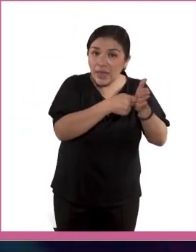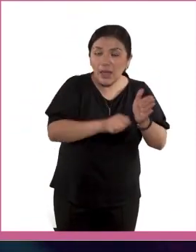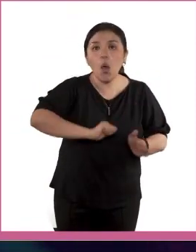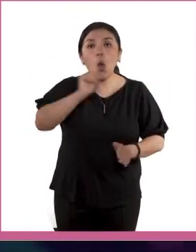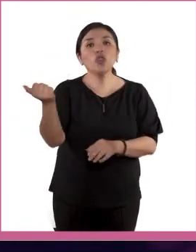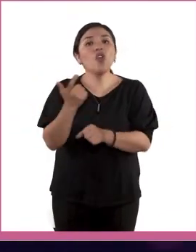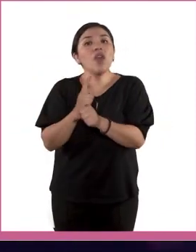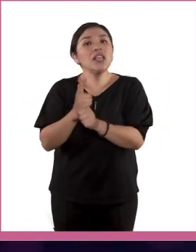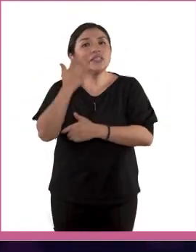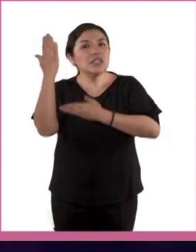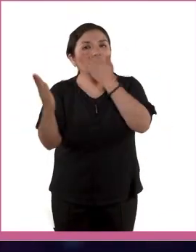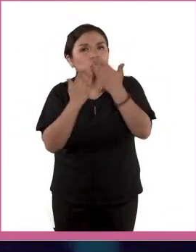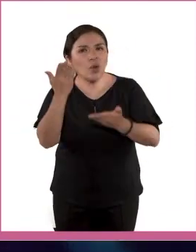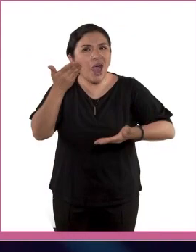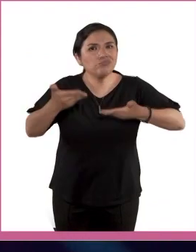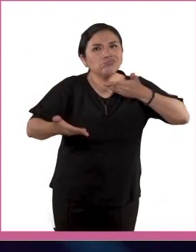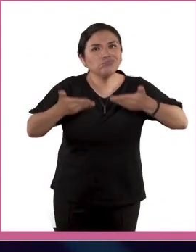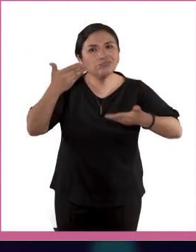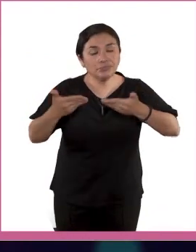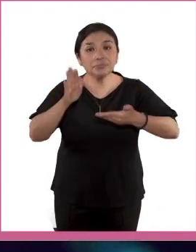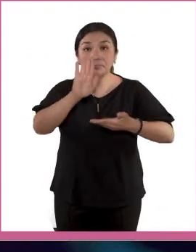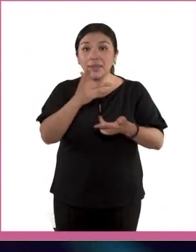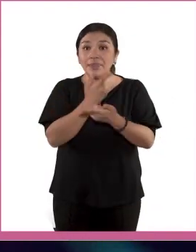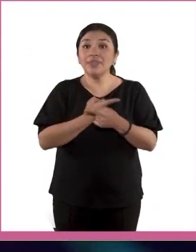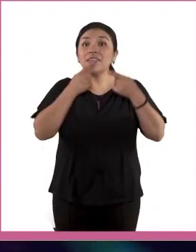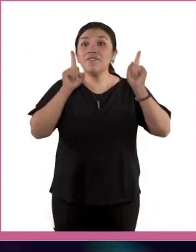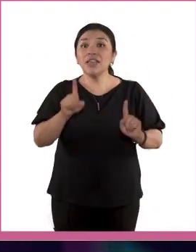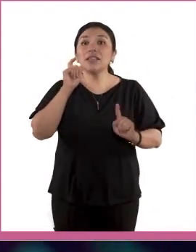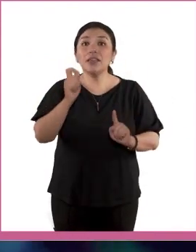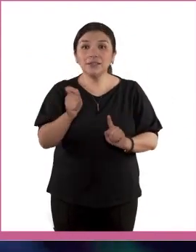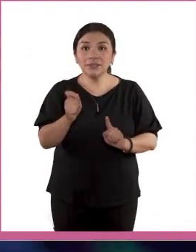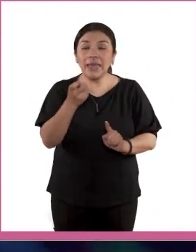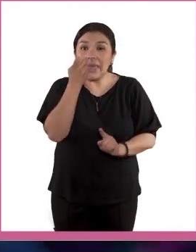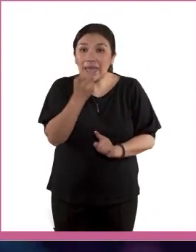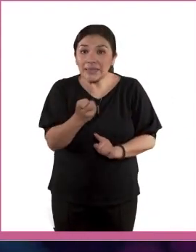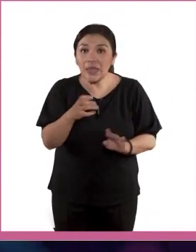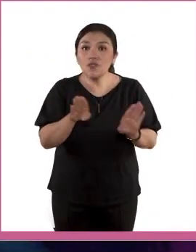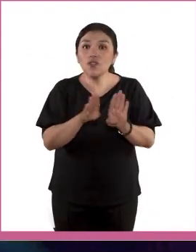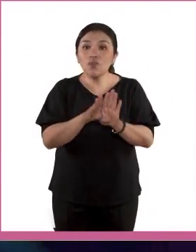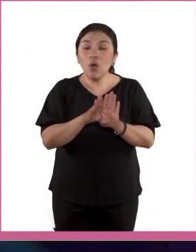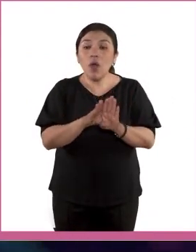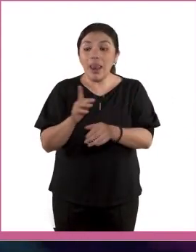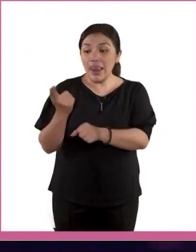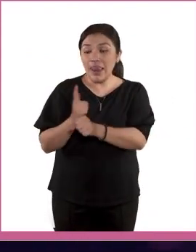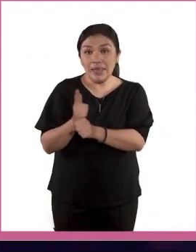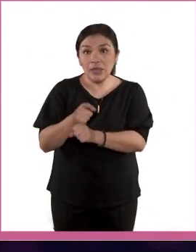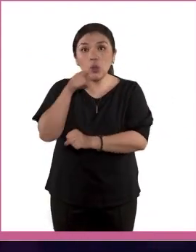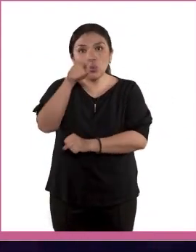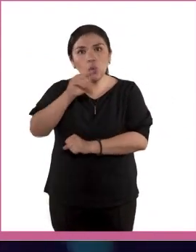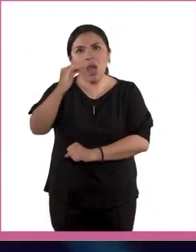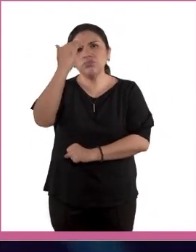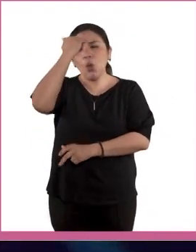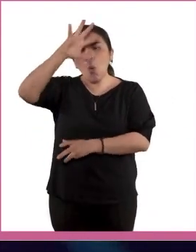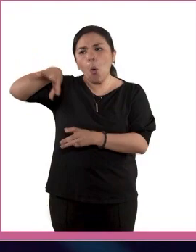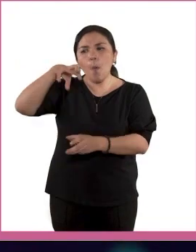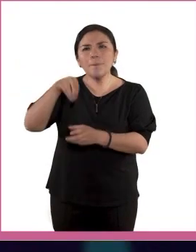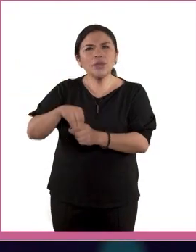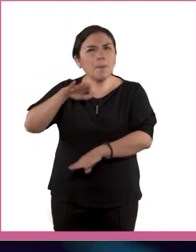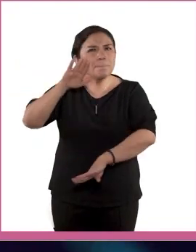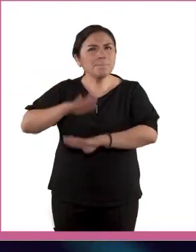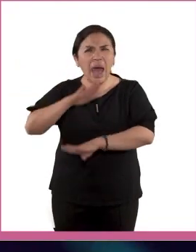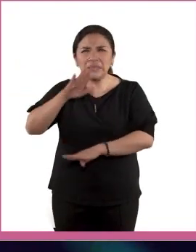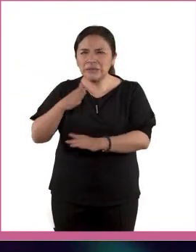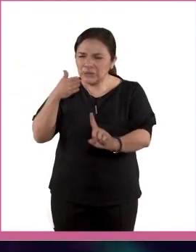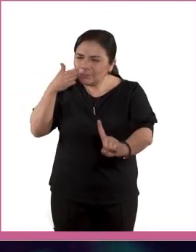y una licenciatura. La diferencia básica sería que en la licenciatura tú tienes conocimientos